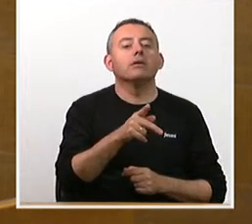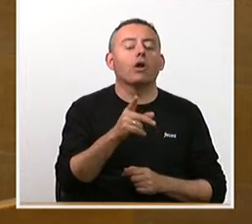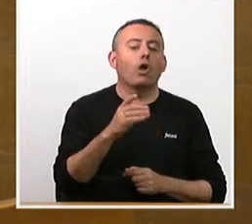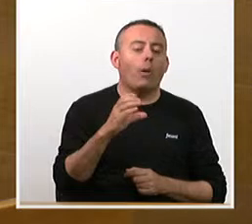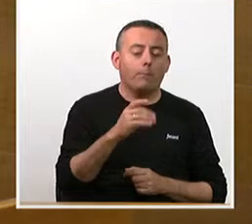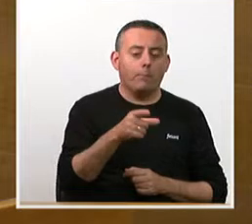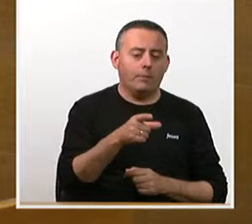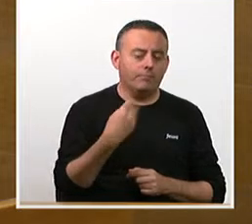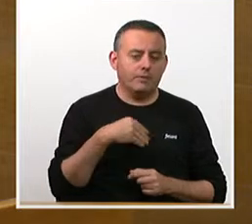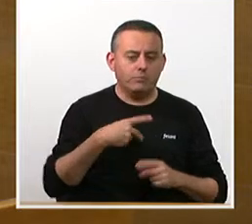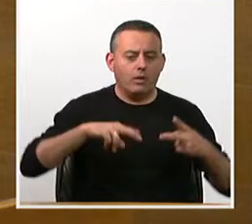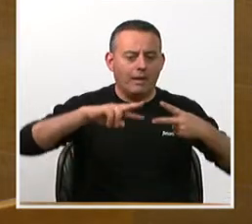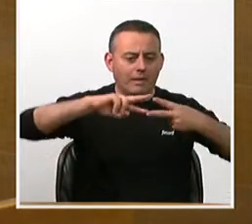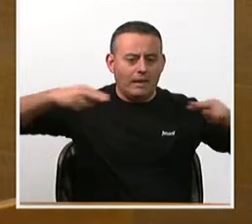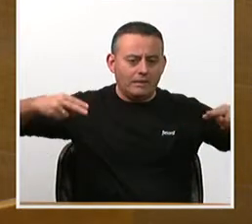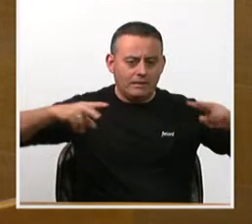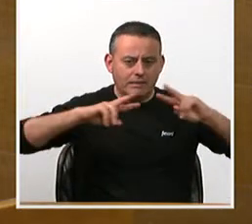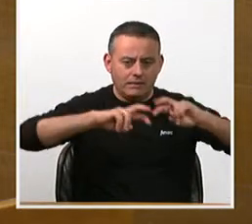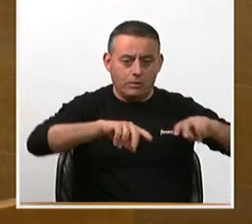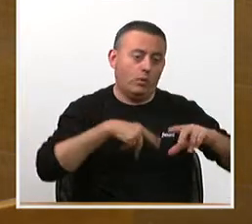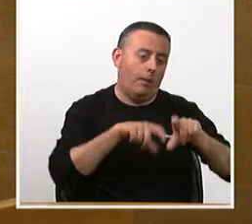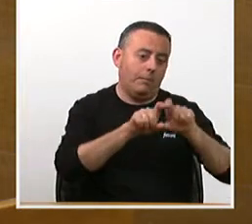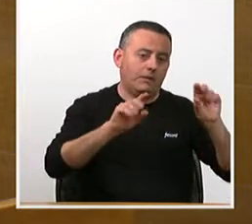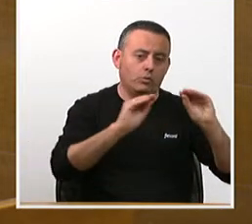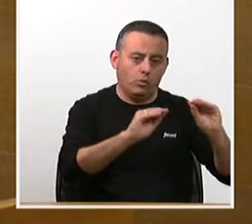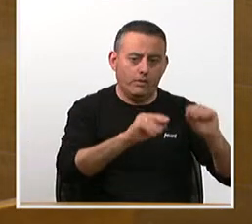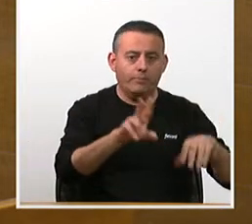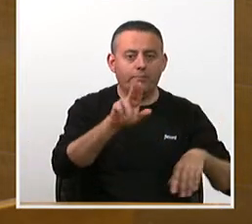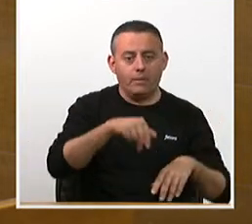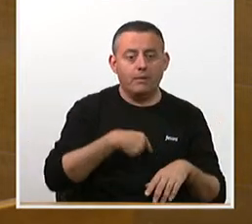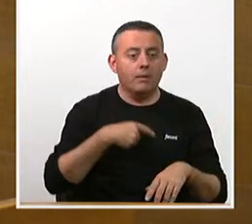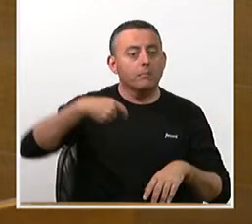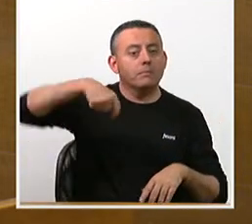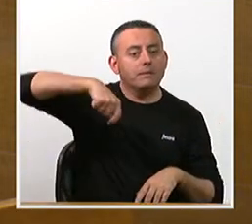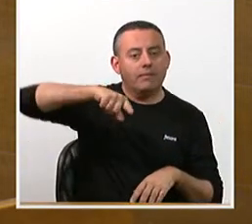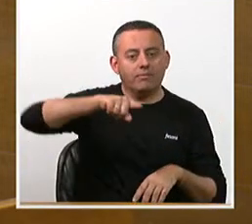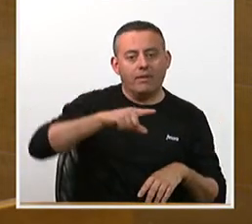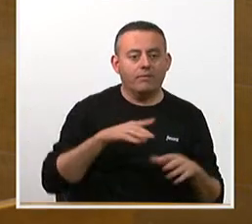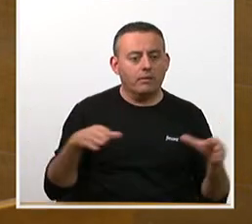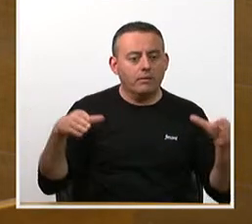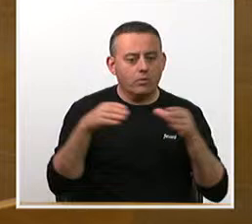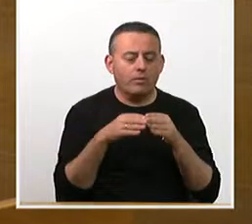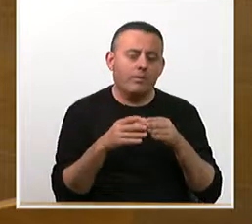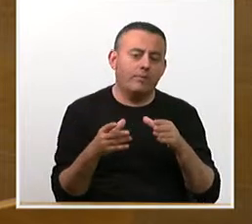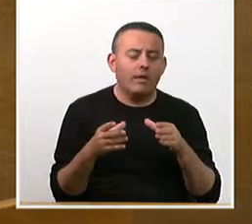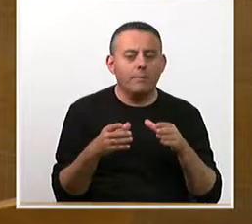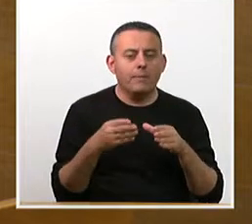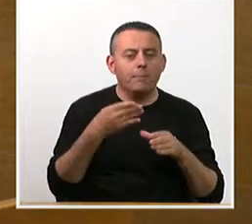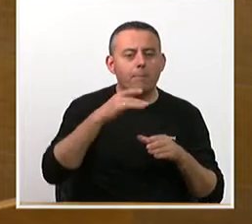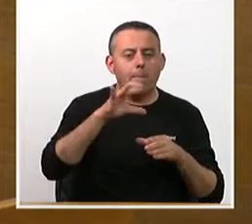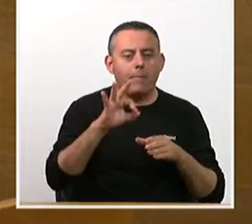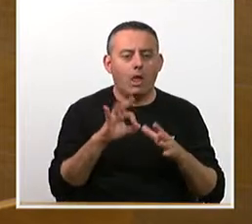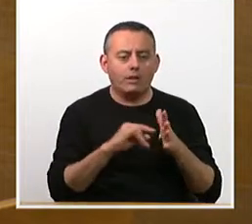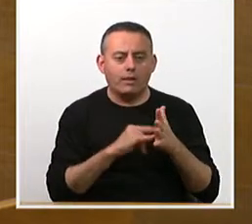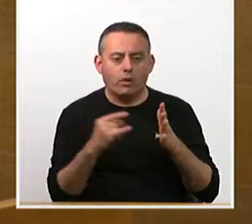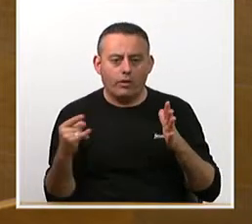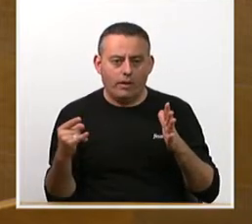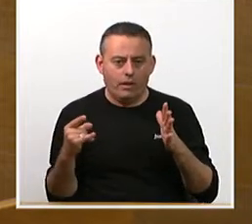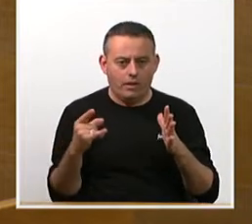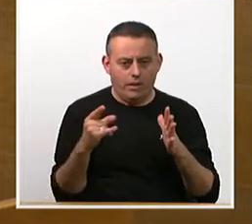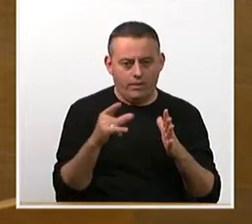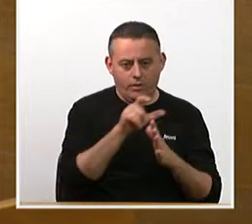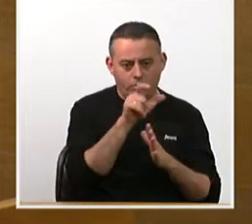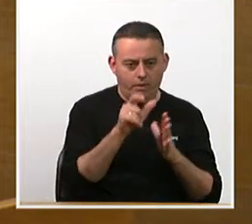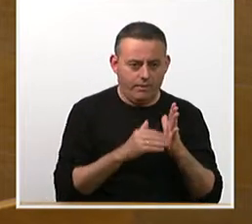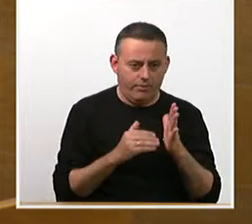es presidenta de bioval El clúster biotecnológico de entidades relacionadas con la biotecnología en la comunidad valenciana